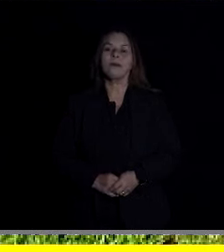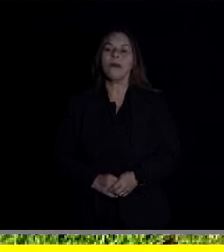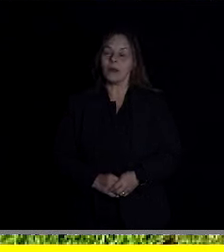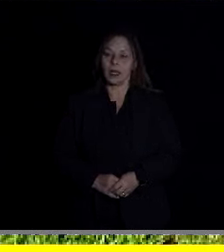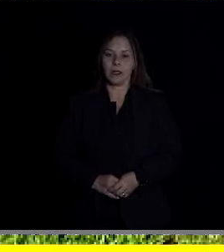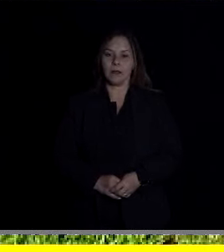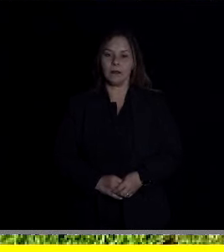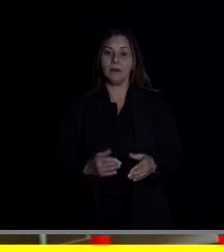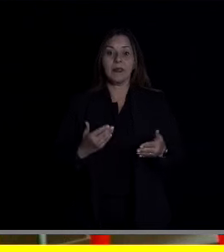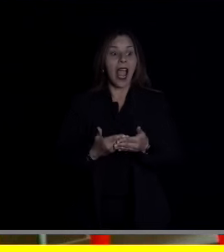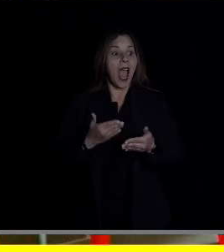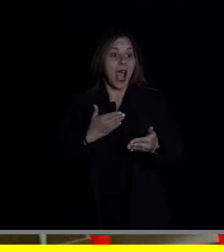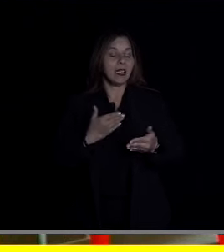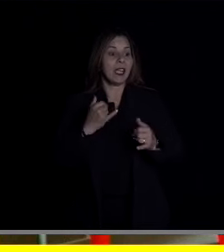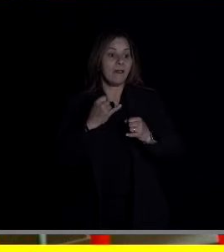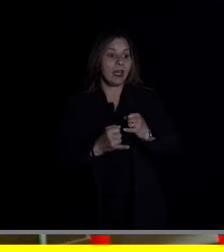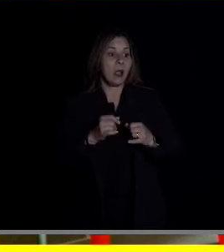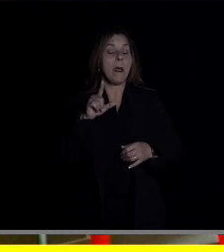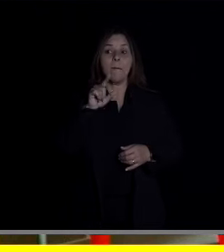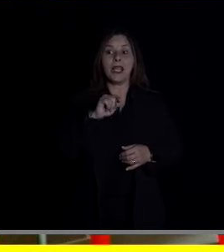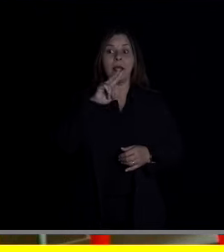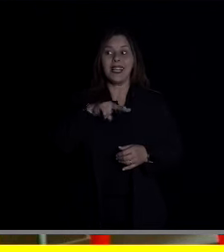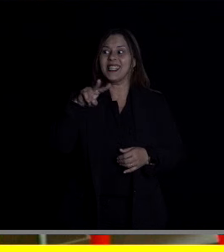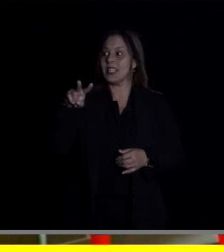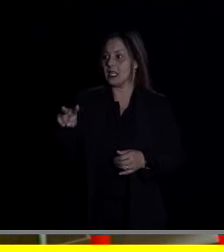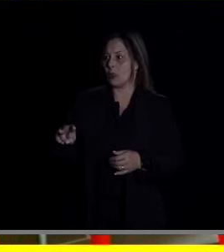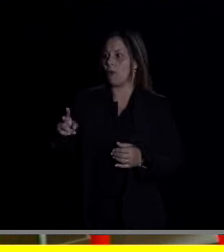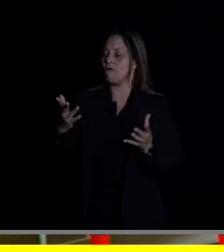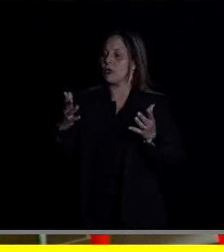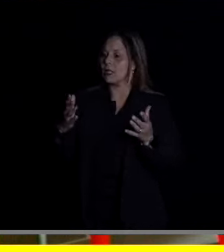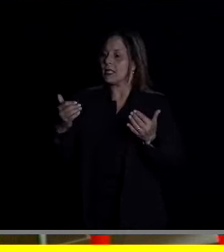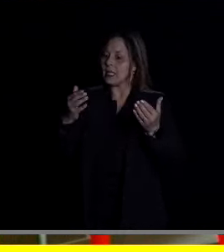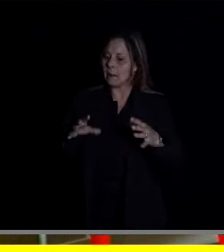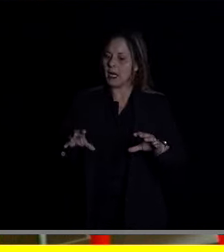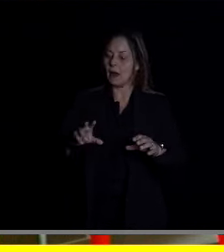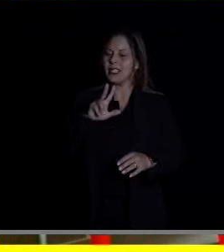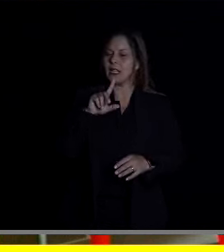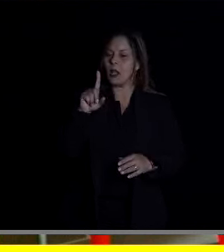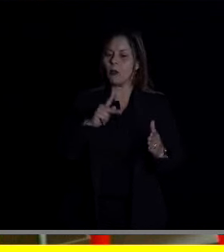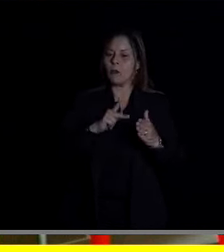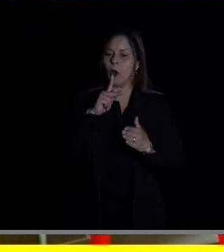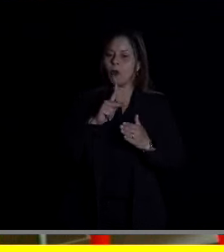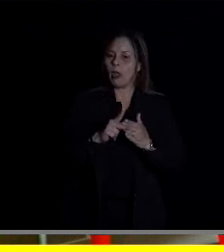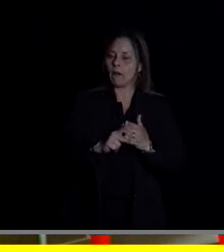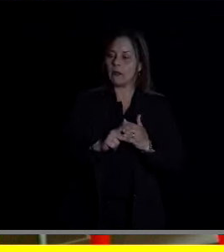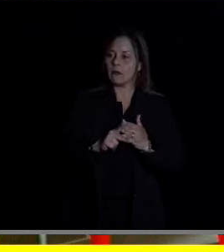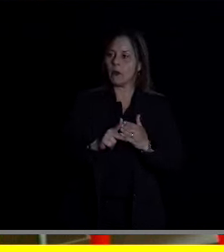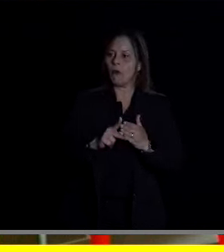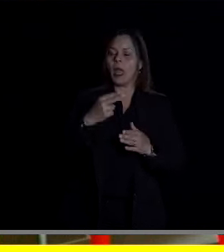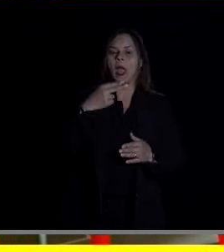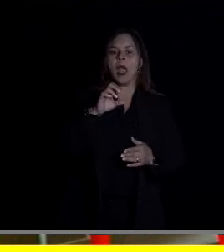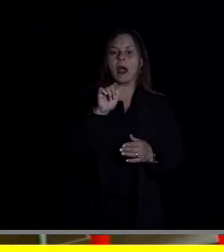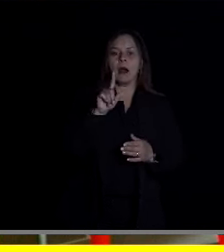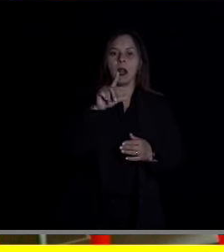Además, antes de que finalice el 2022, concluiremos 31 proyectos de los programas de Head Start y Early Head Start. Estos